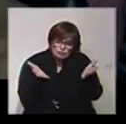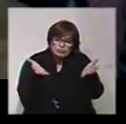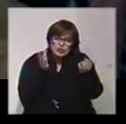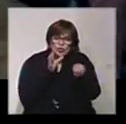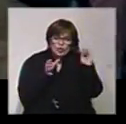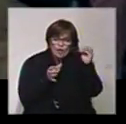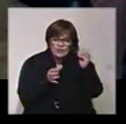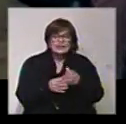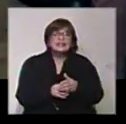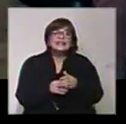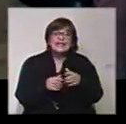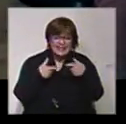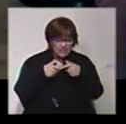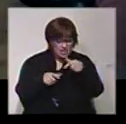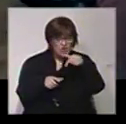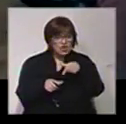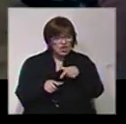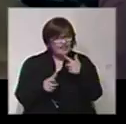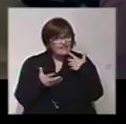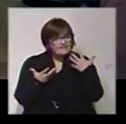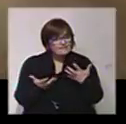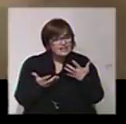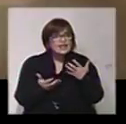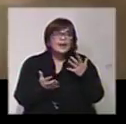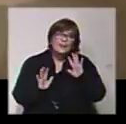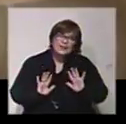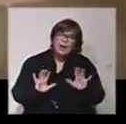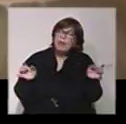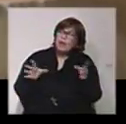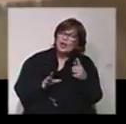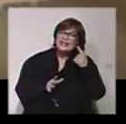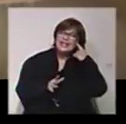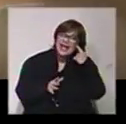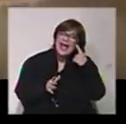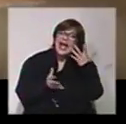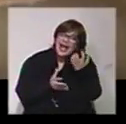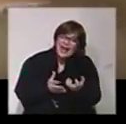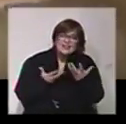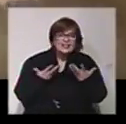generaciones. ¿Y el disco, tenías ganas, o sea, tenías composiciones ya, que tenías ganas de grabarla?